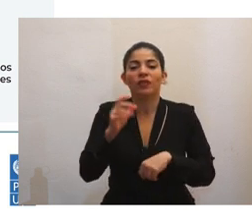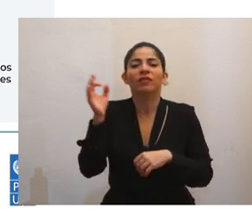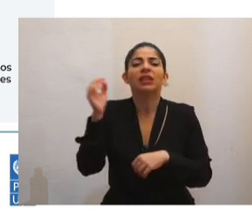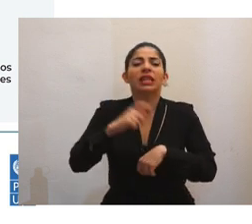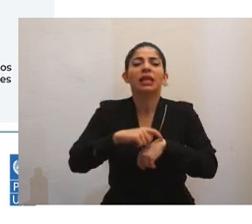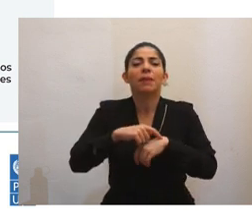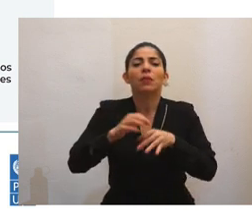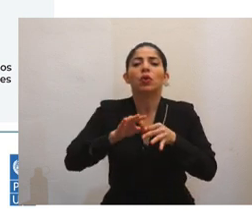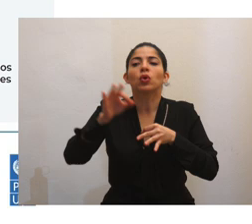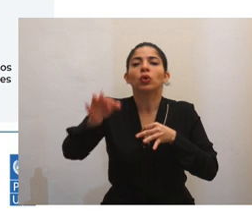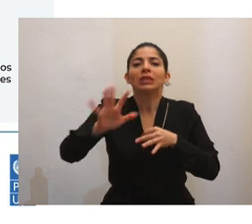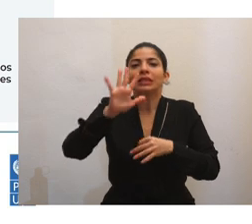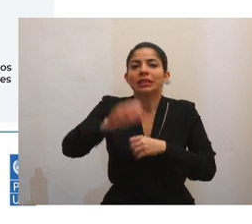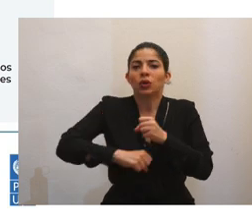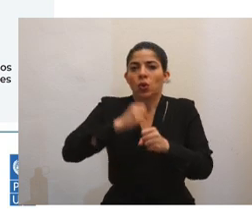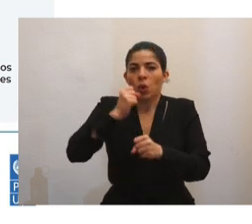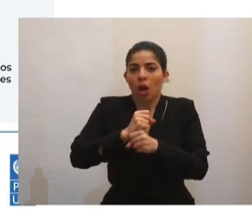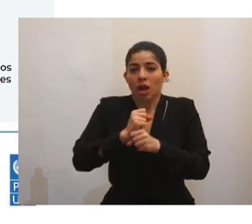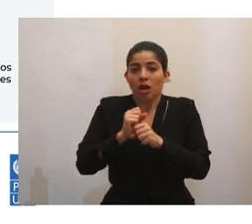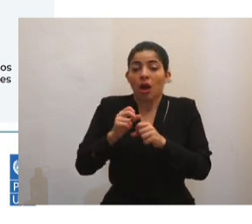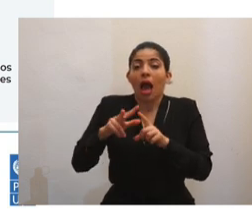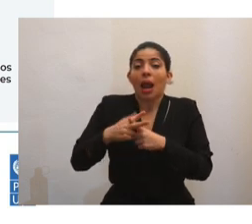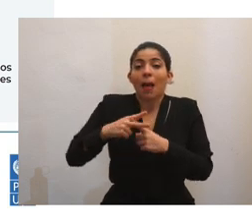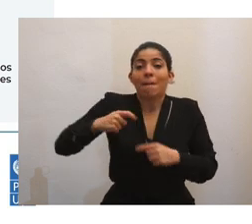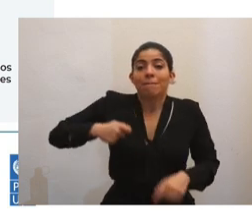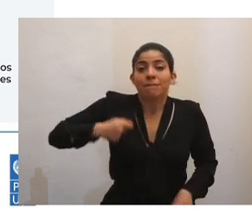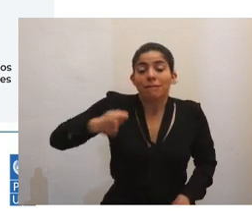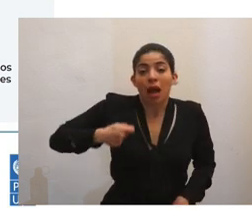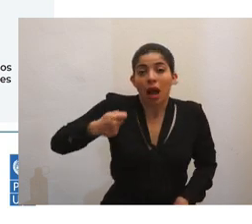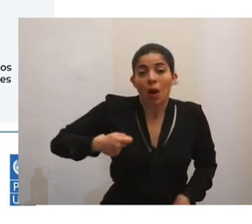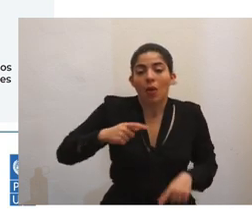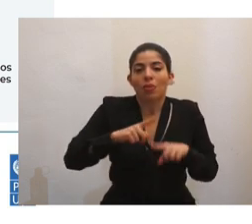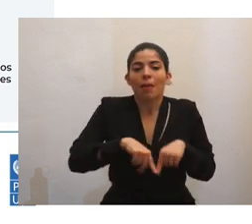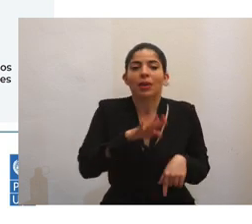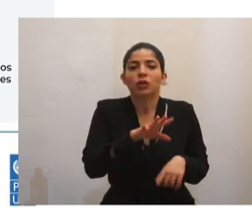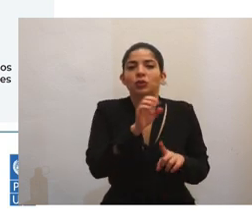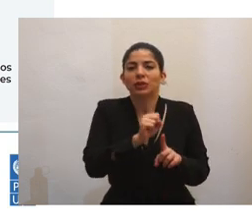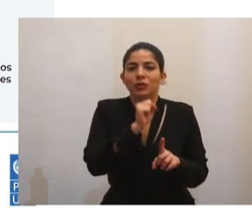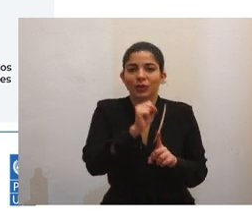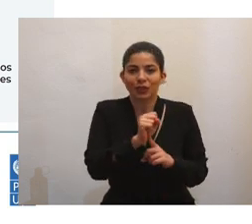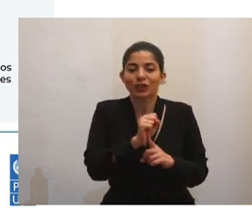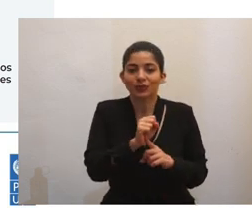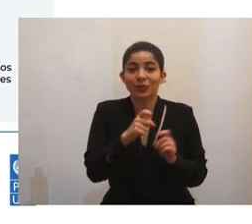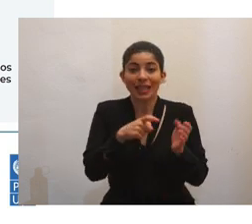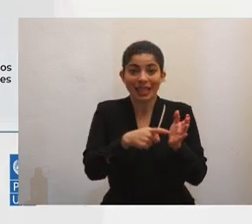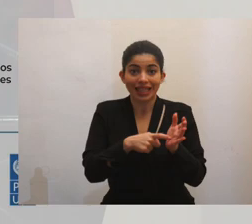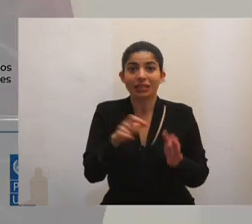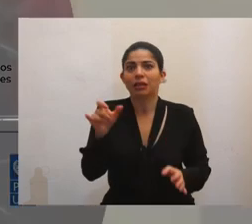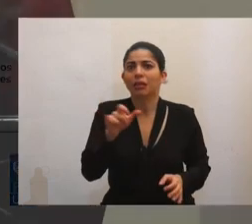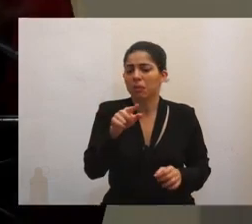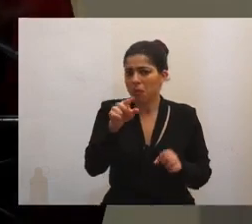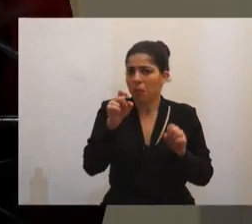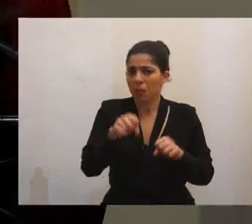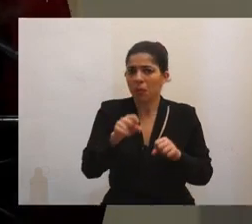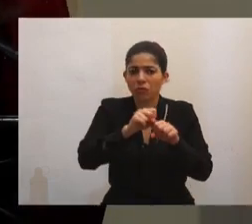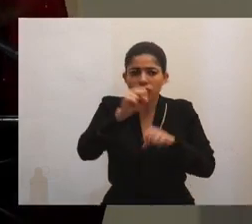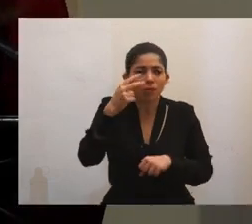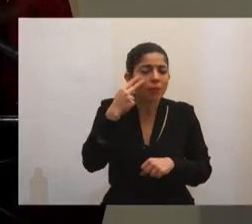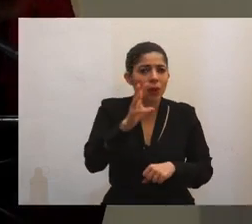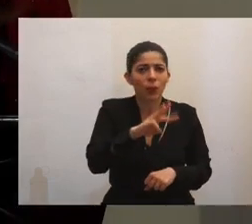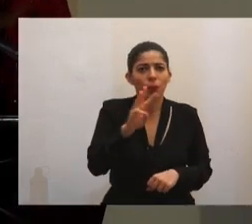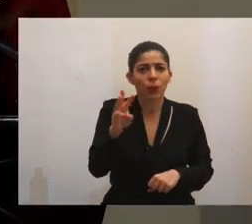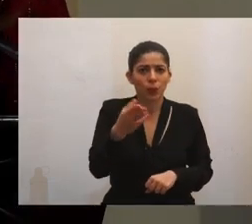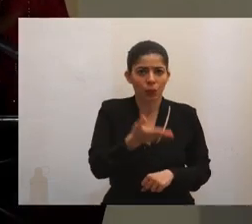hasta 5 años y sus arreglos de pago es de acuerdo a la condición. Sus requisitos también los pueden accesar en la página